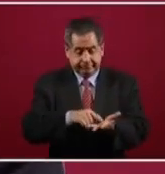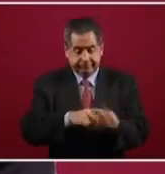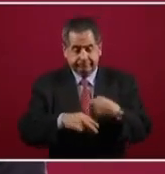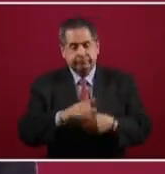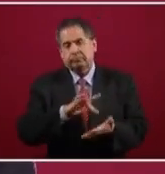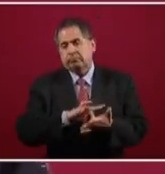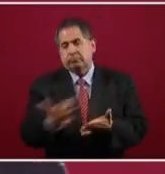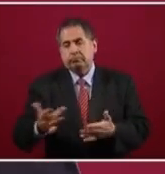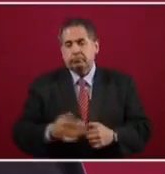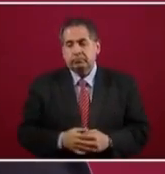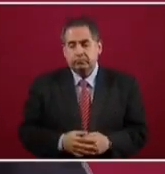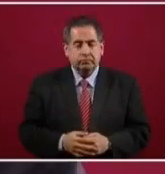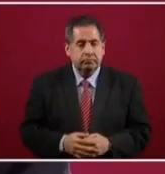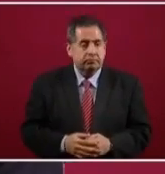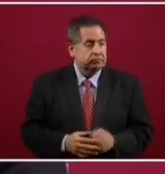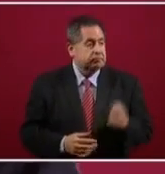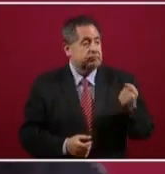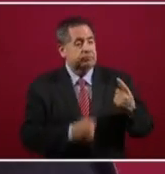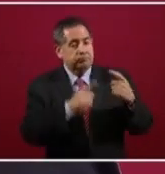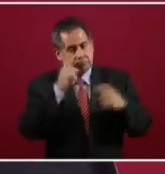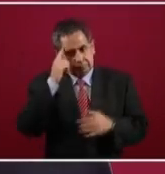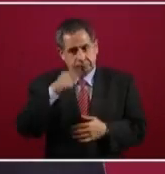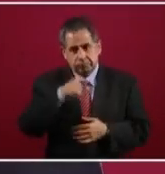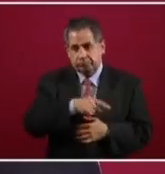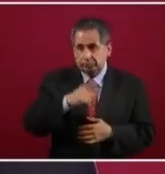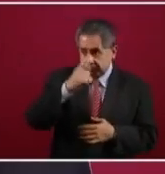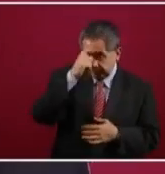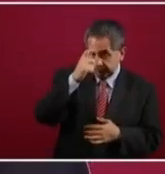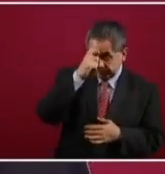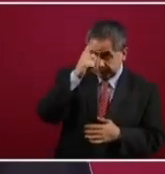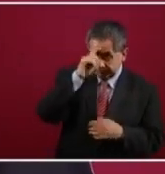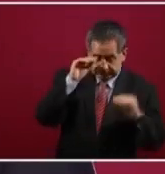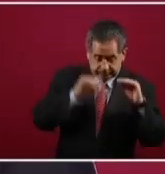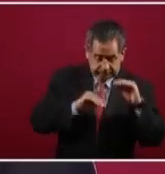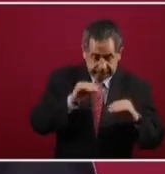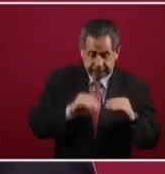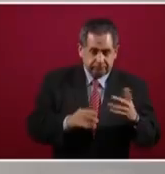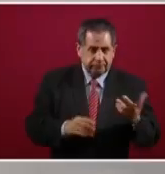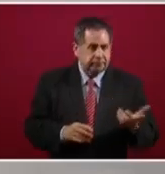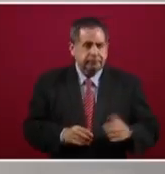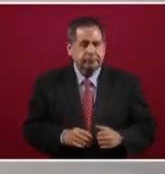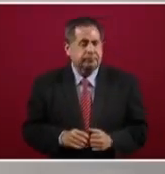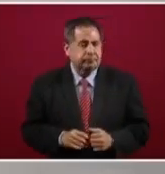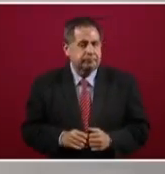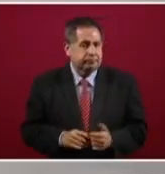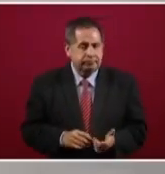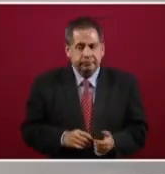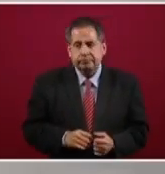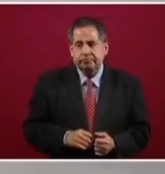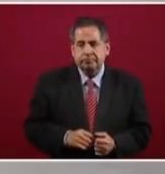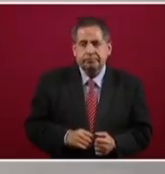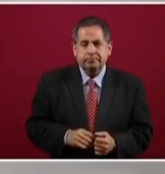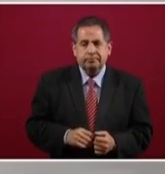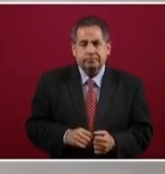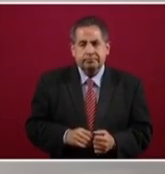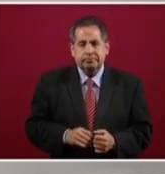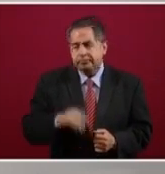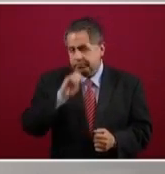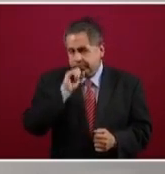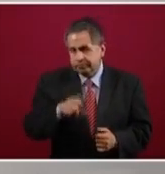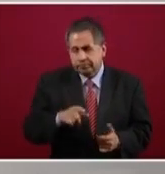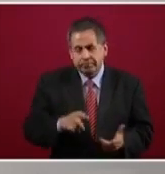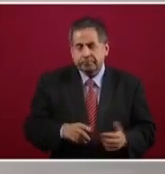que hay quienes se enojan que porque inventan cosas y lo